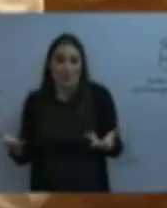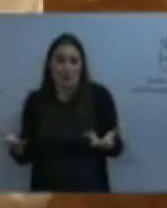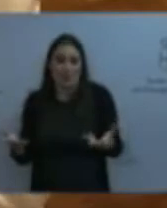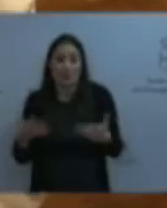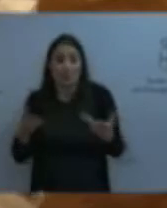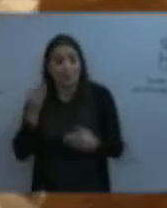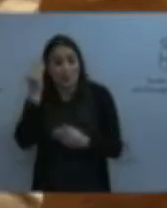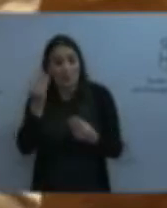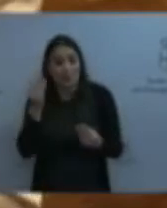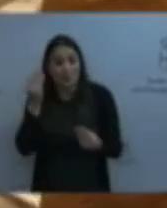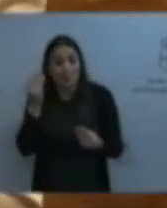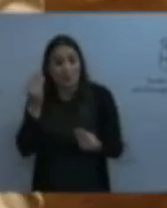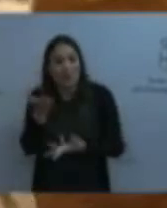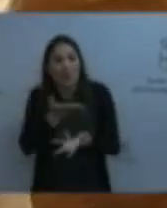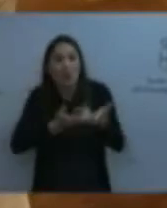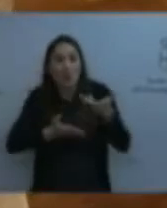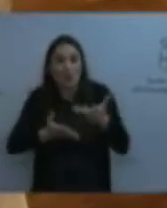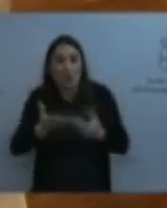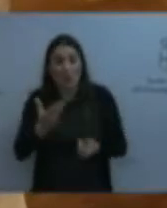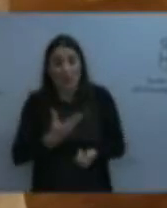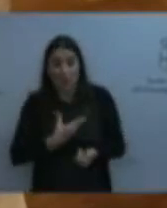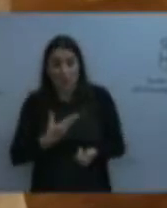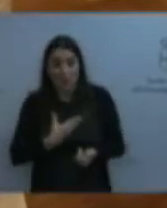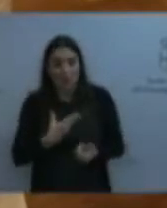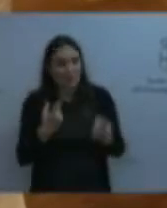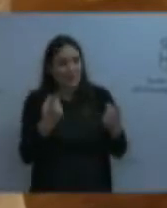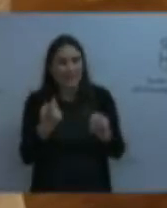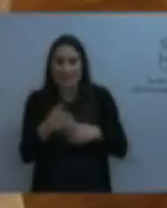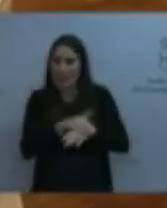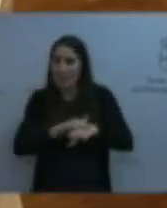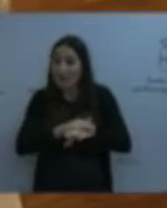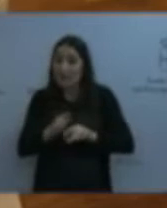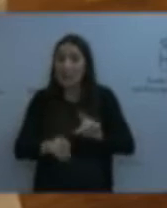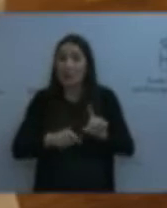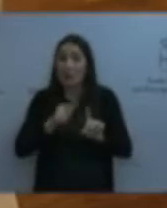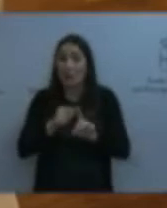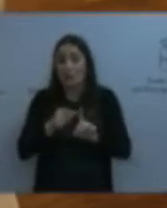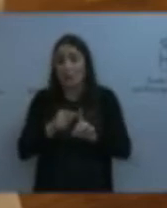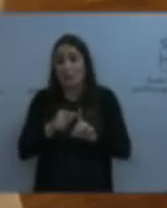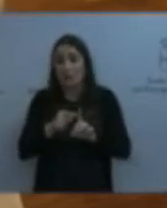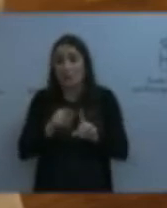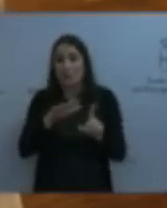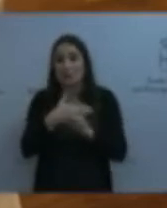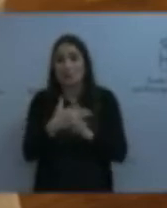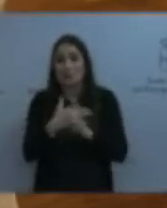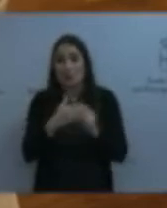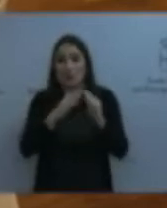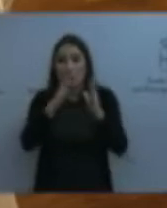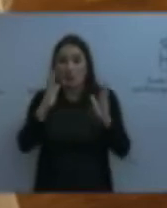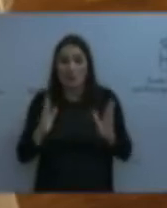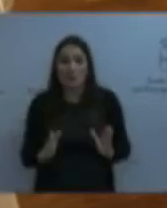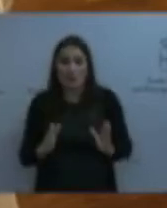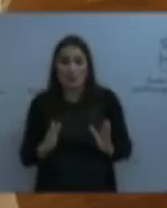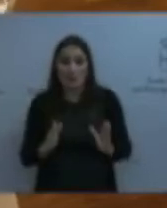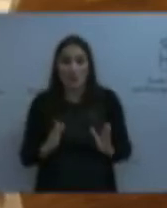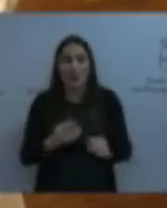cual entendemos que esta colaboración con los ayuntamientos es fundamental para consolidar la situación de la vivienda y